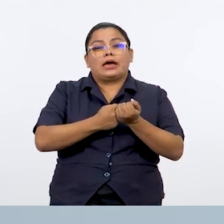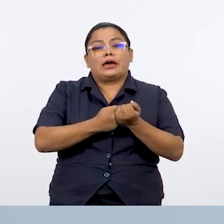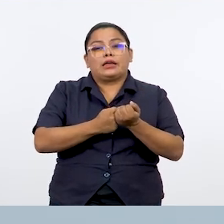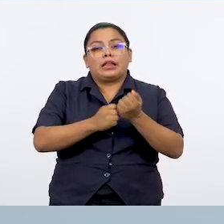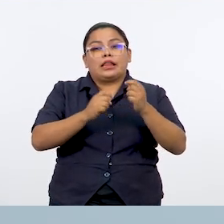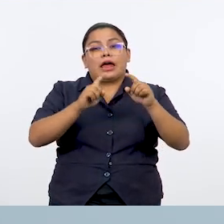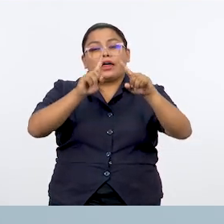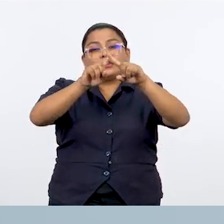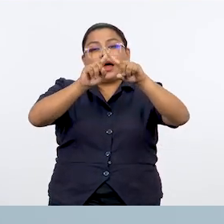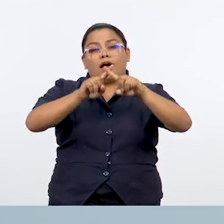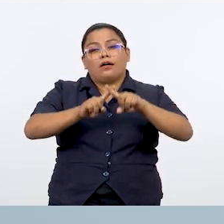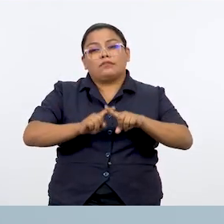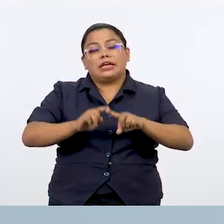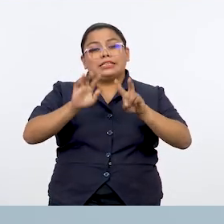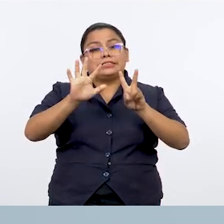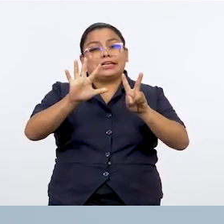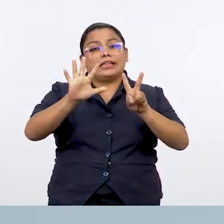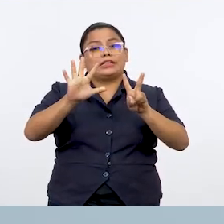7.